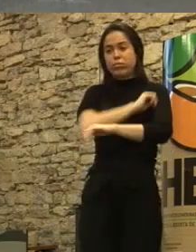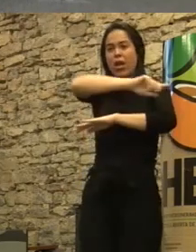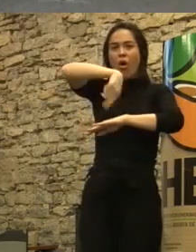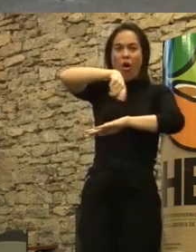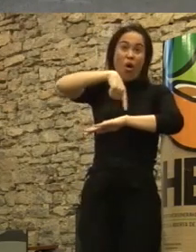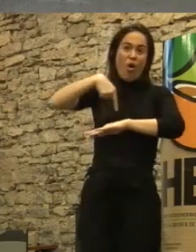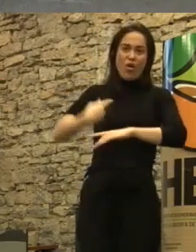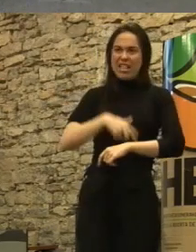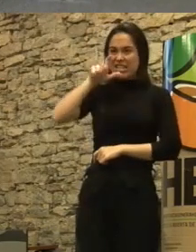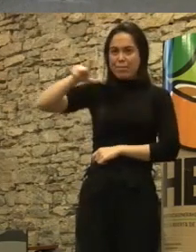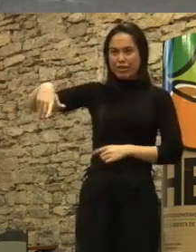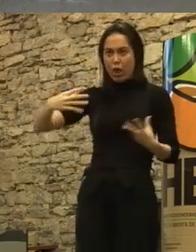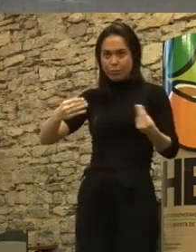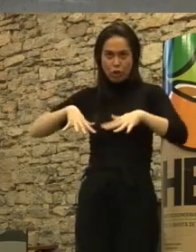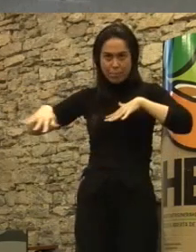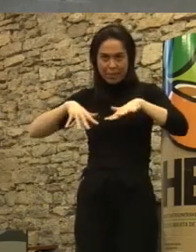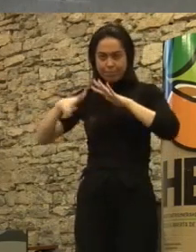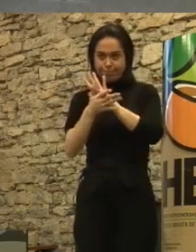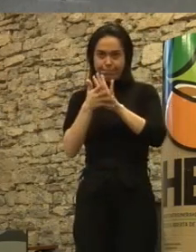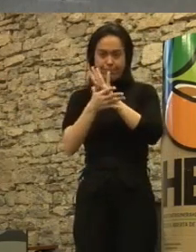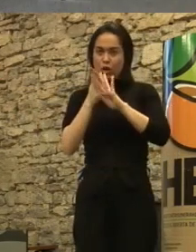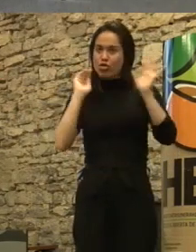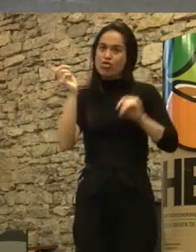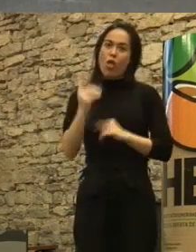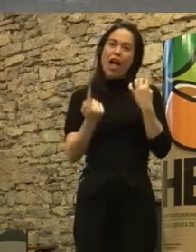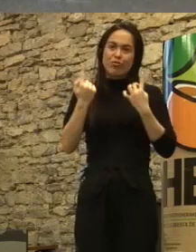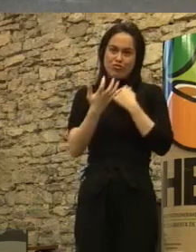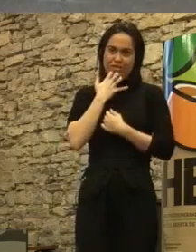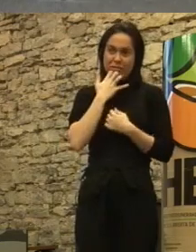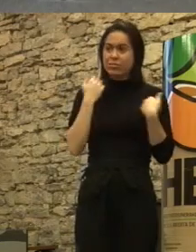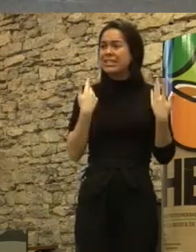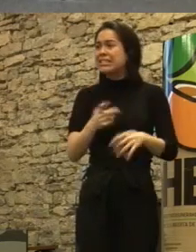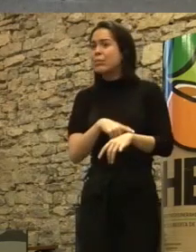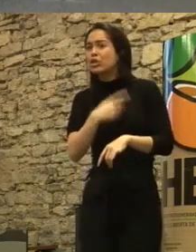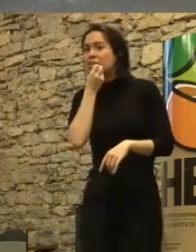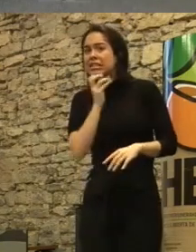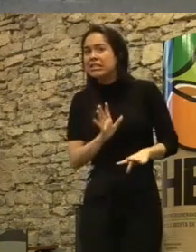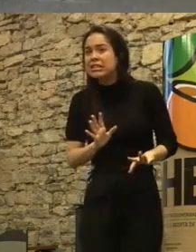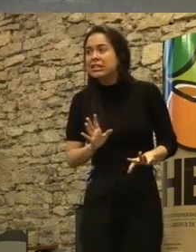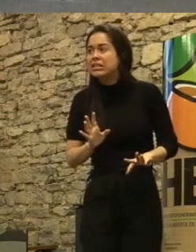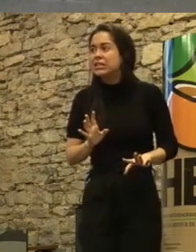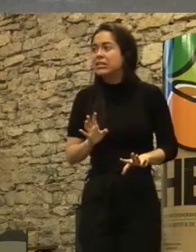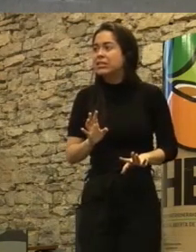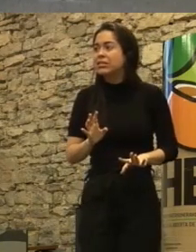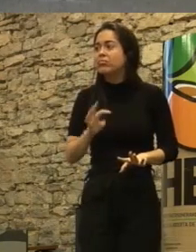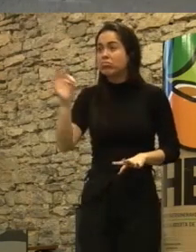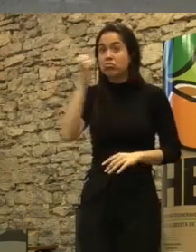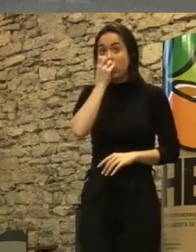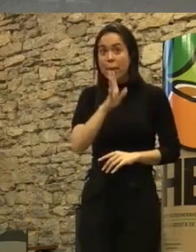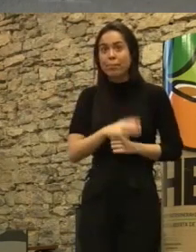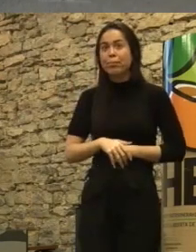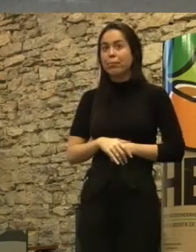todas las áreas del social. Pero no, solo algunos ejemplos. ¿Cómo voy de tiempo? ¿Cómo voy de tiempo?